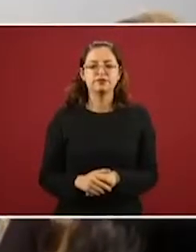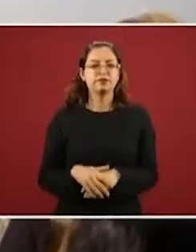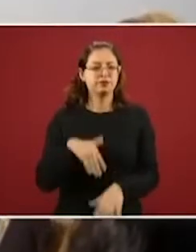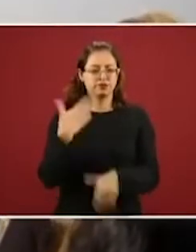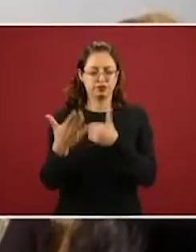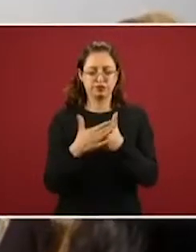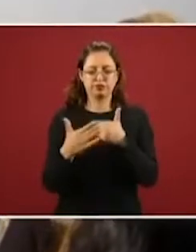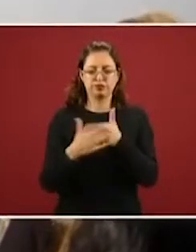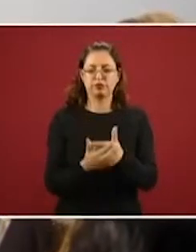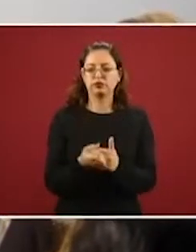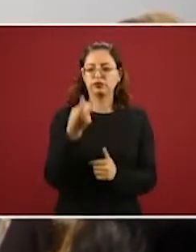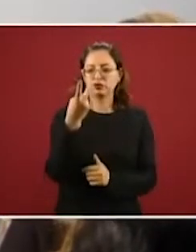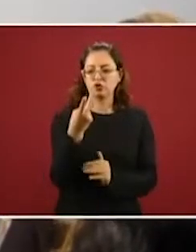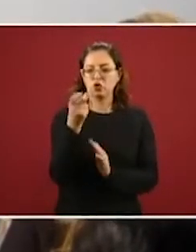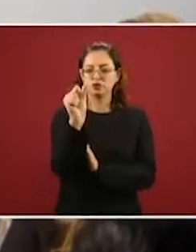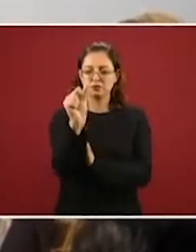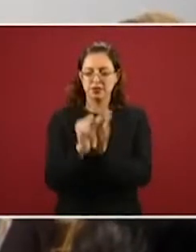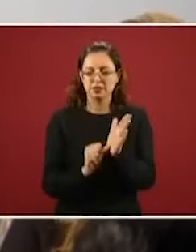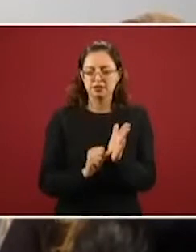dos meses